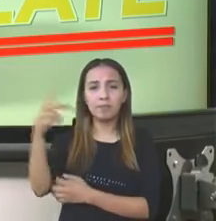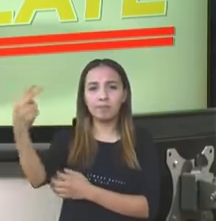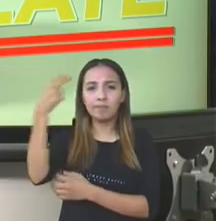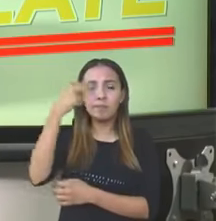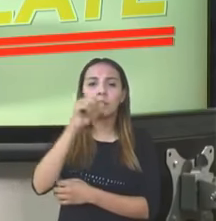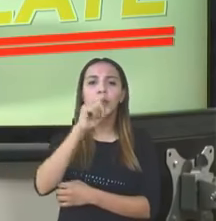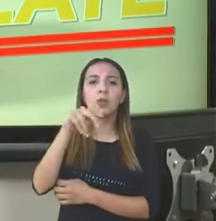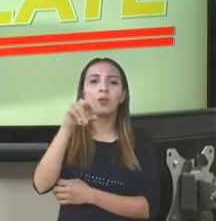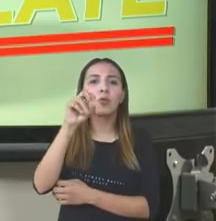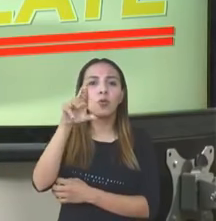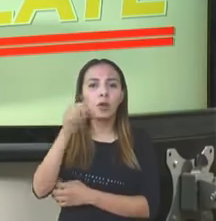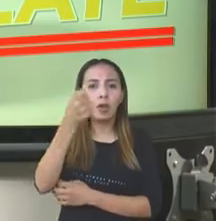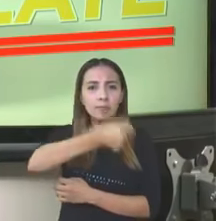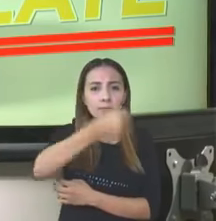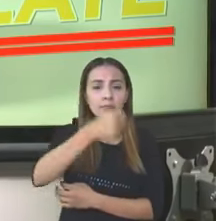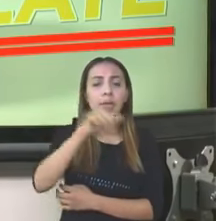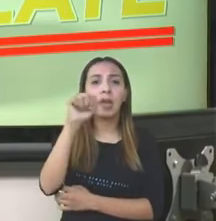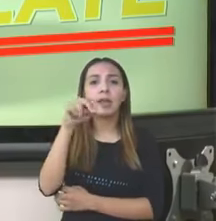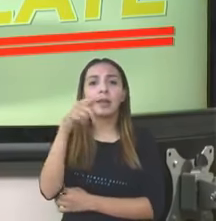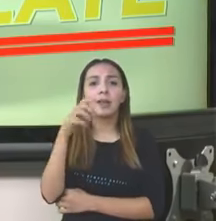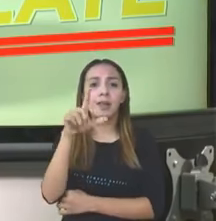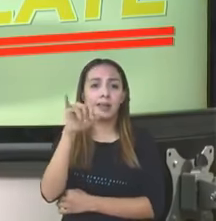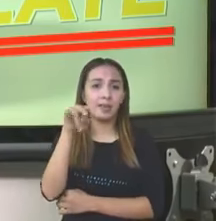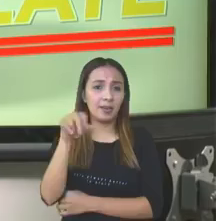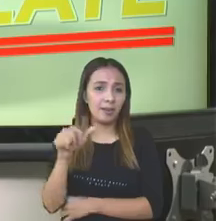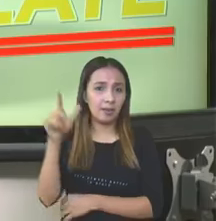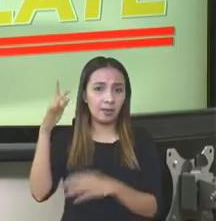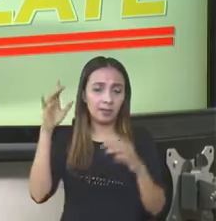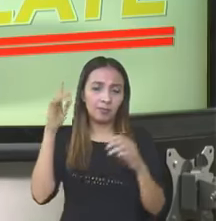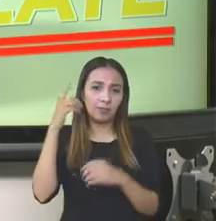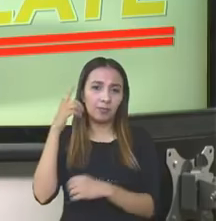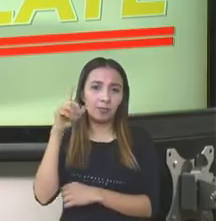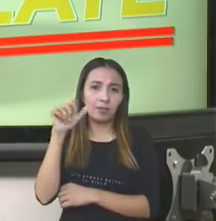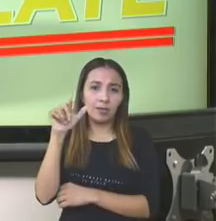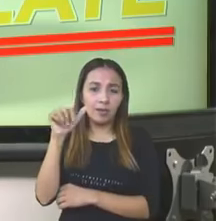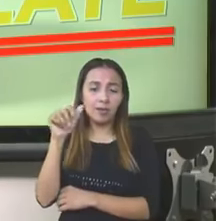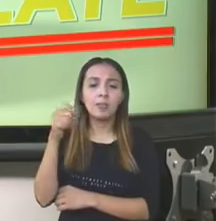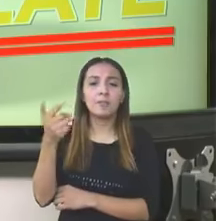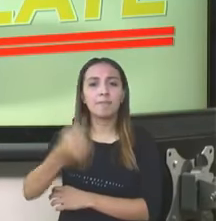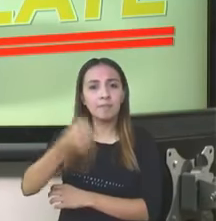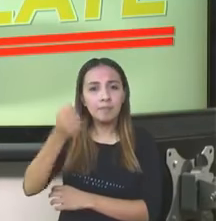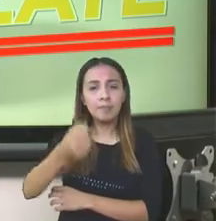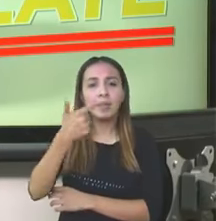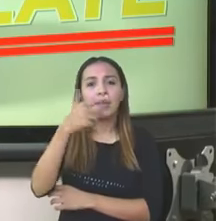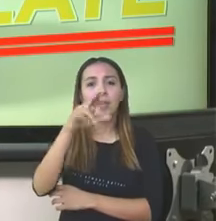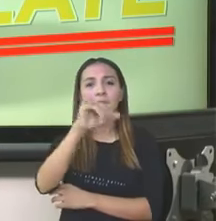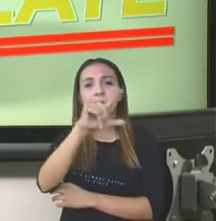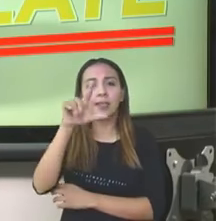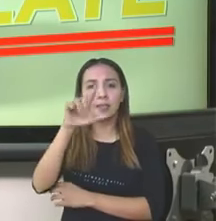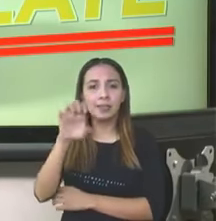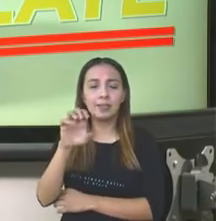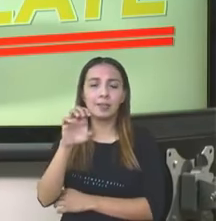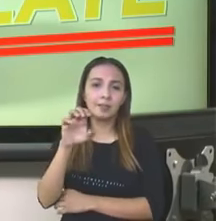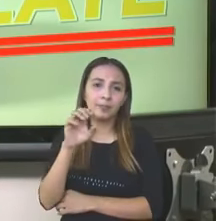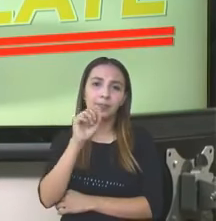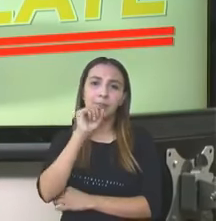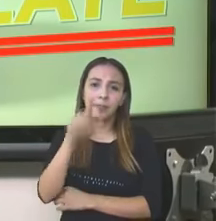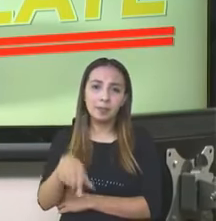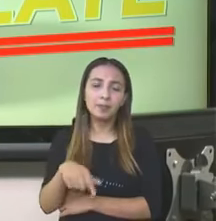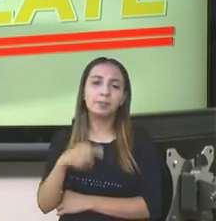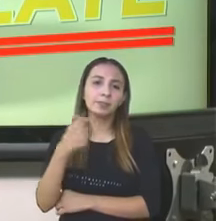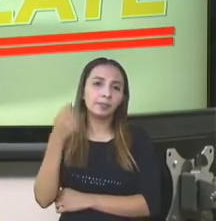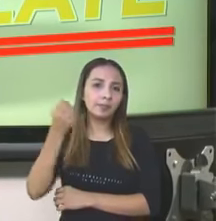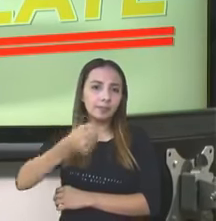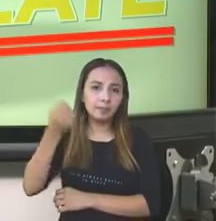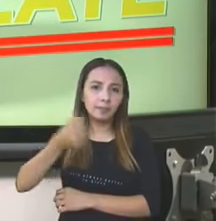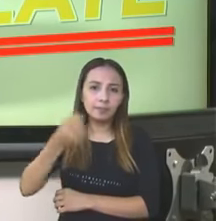ti también. Angelina Magaña desde Los Ángeles, muchas gracias. Anabel de la Mora, Guille Martínez también. Tenemos por acá a Belardo,